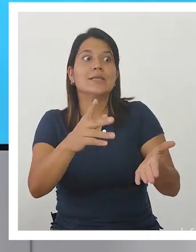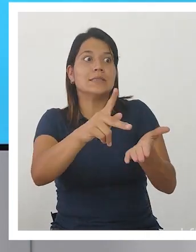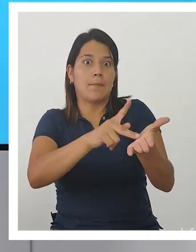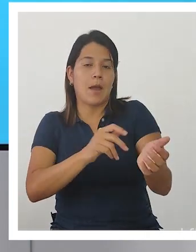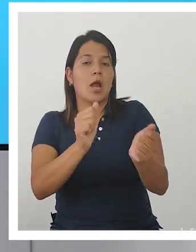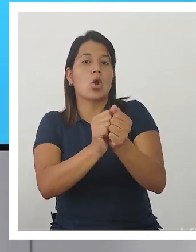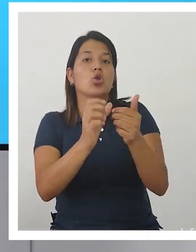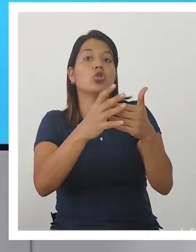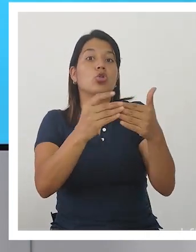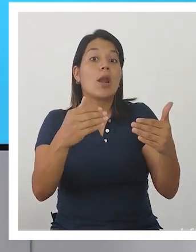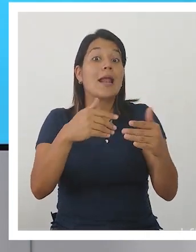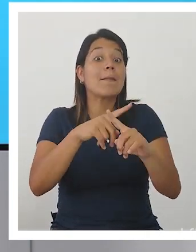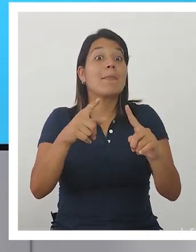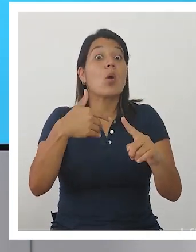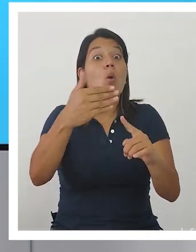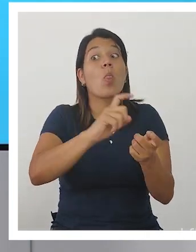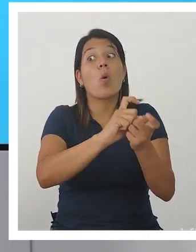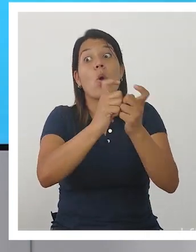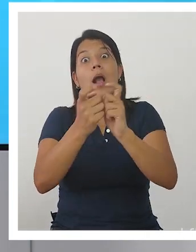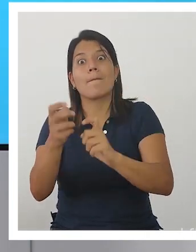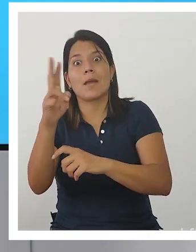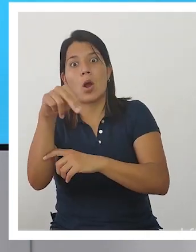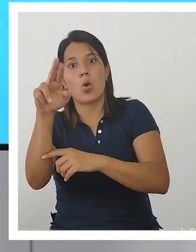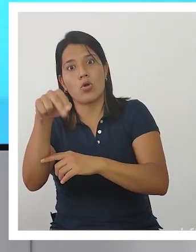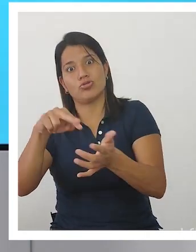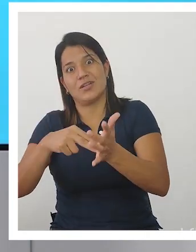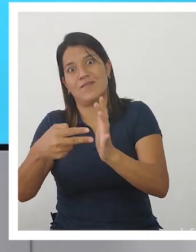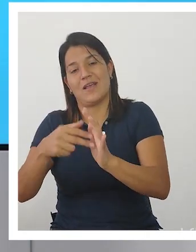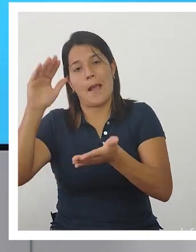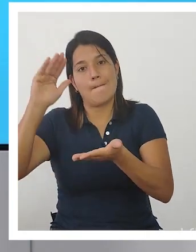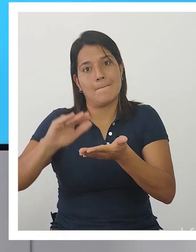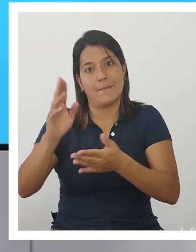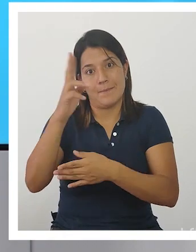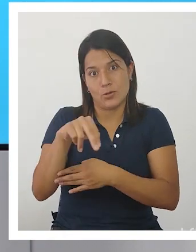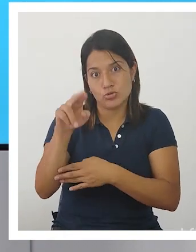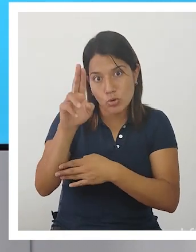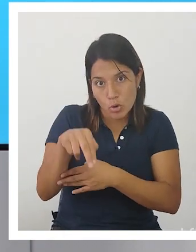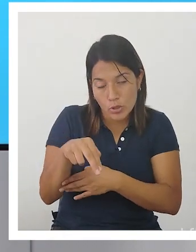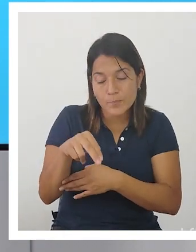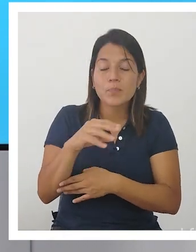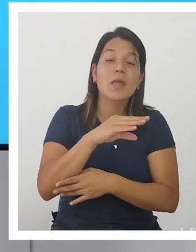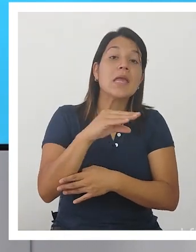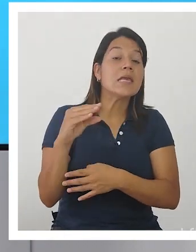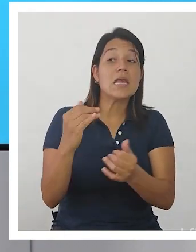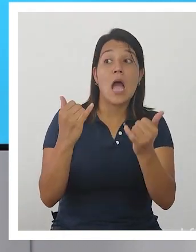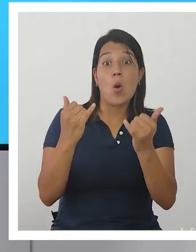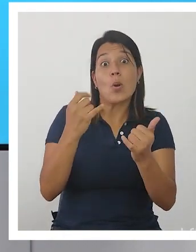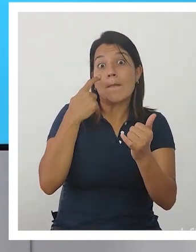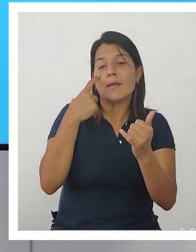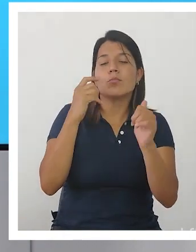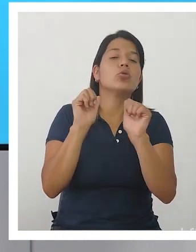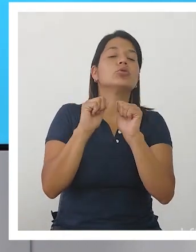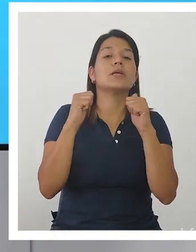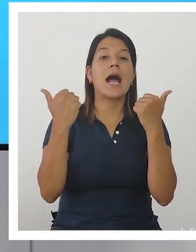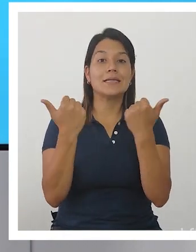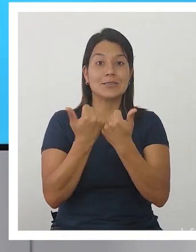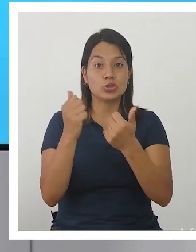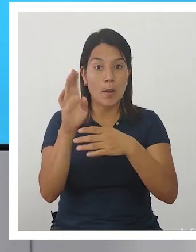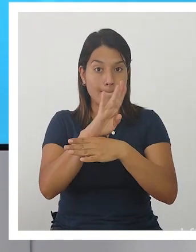menos. Y ahora hemos visto que al menos la Asociación